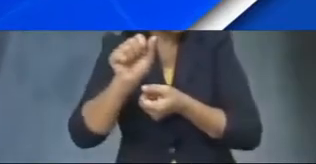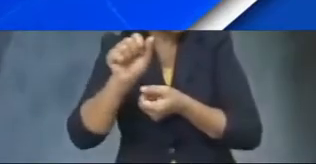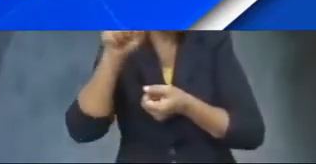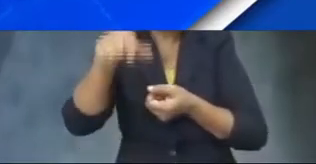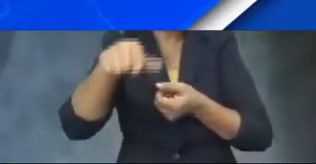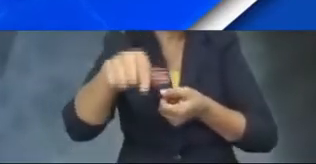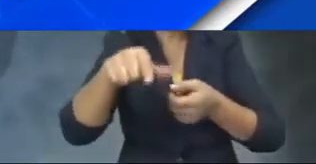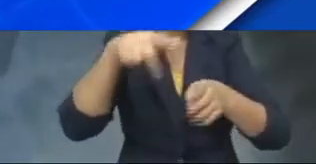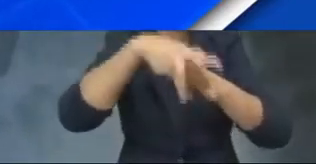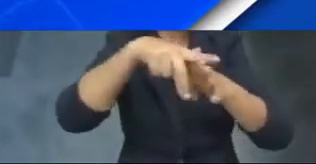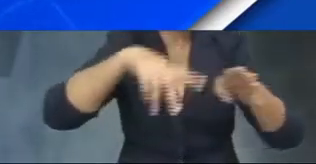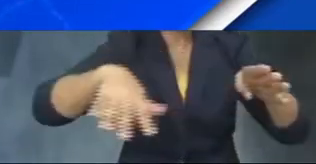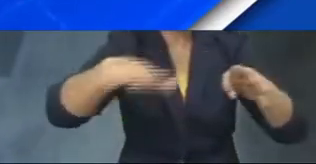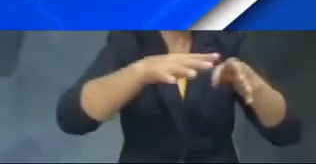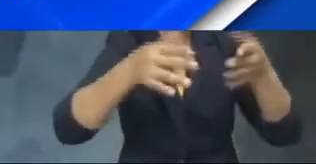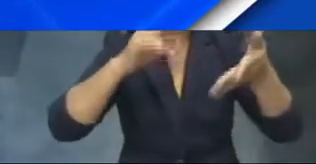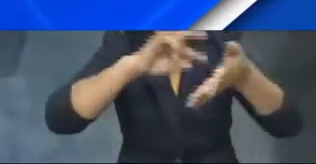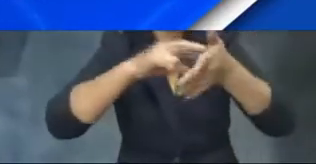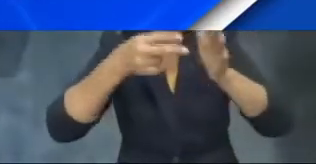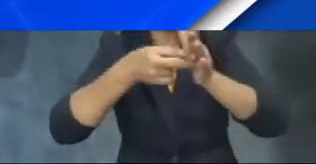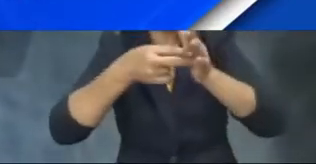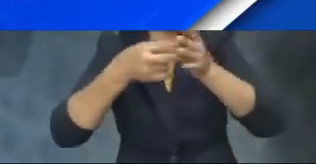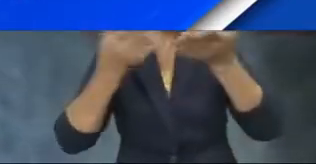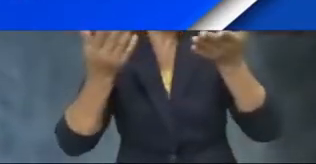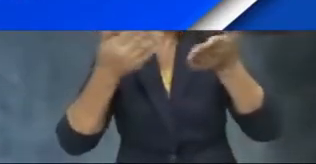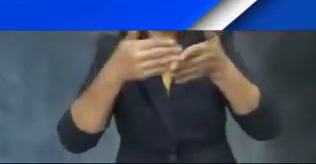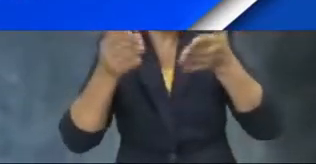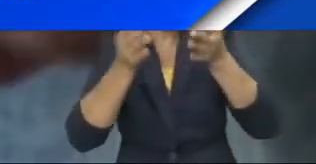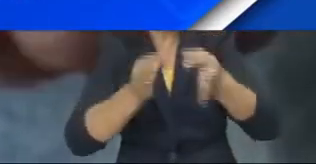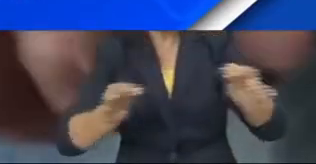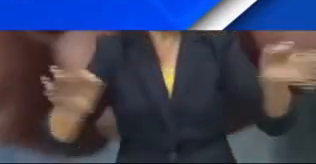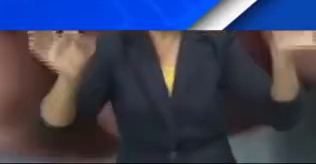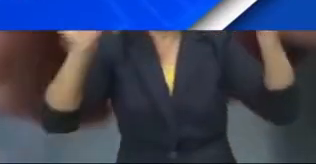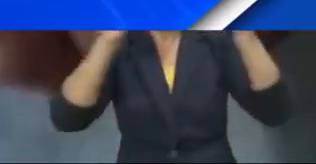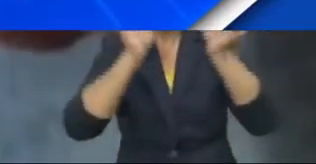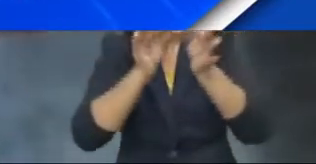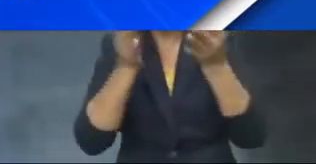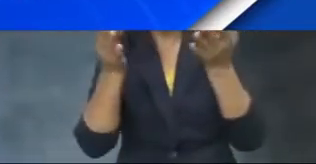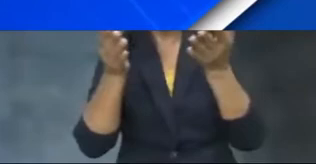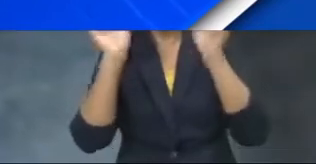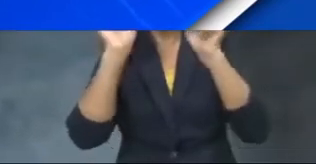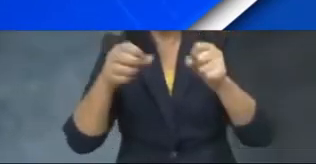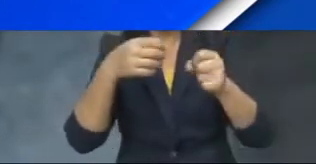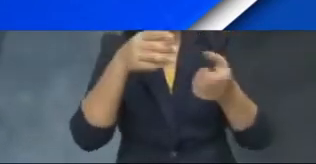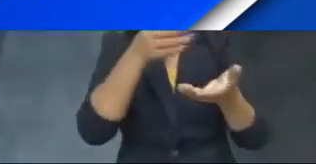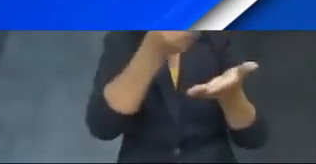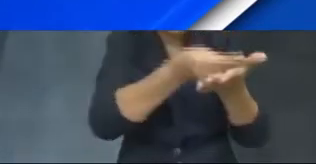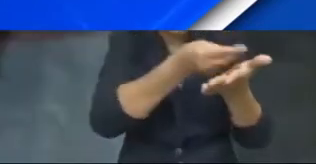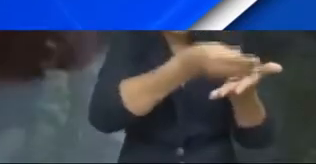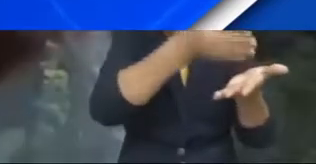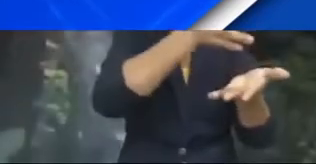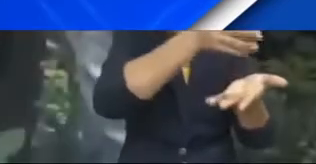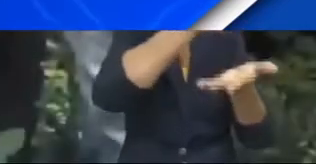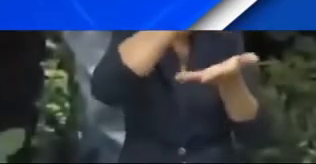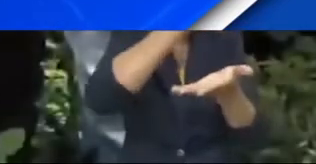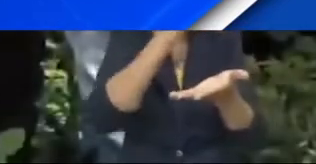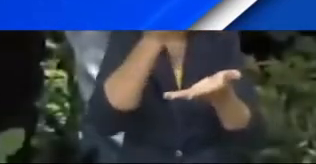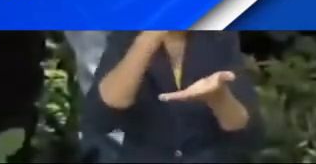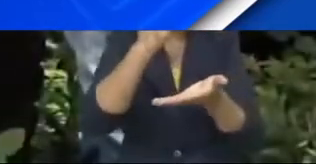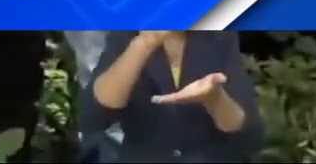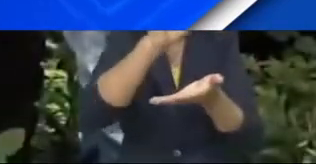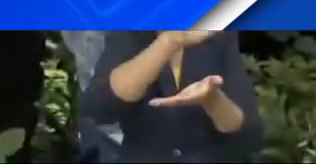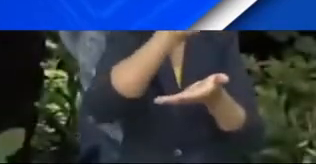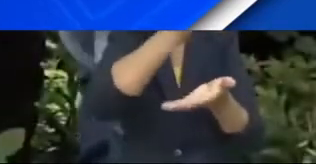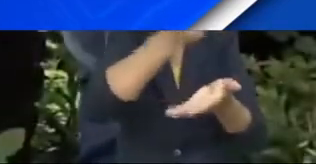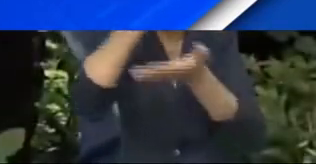el centro de todo esto, que es darle mayores capacidades, darle los recursos necesarios para que podamos